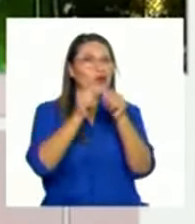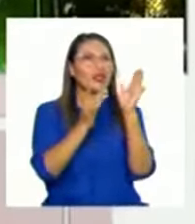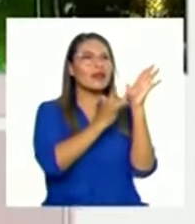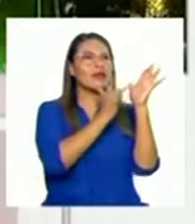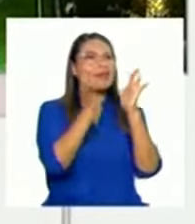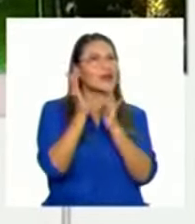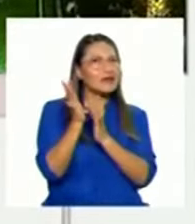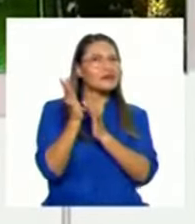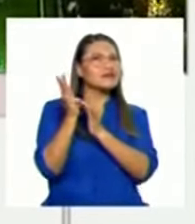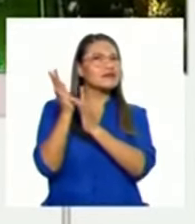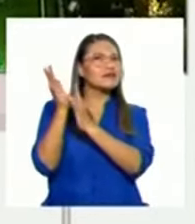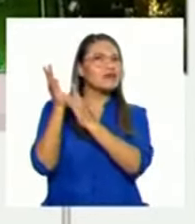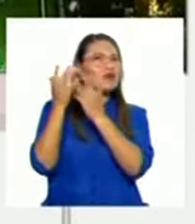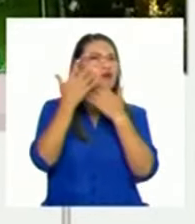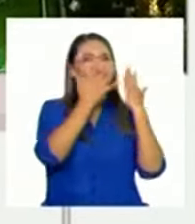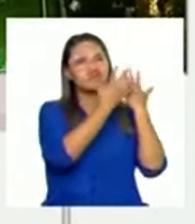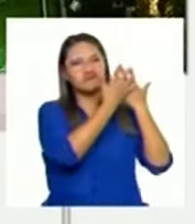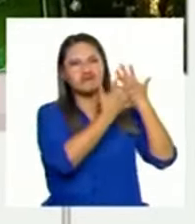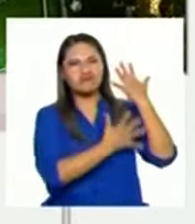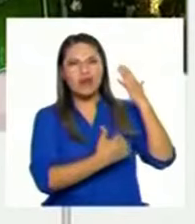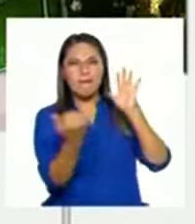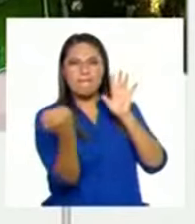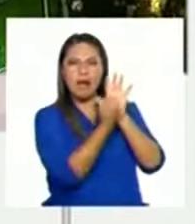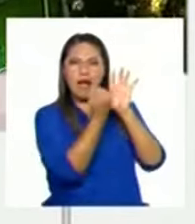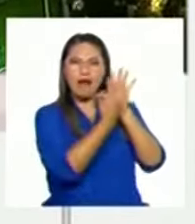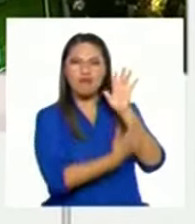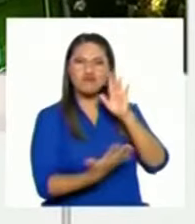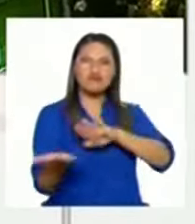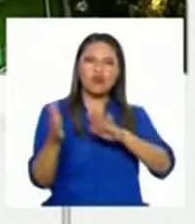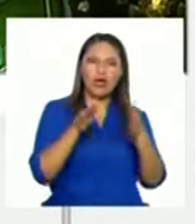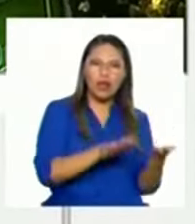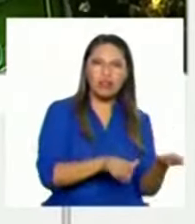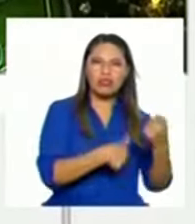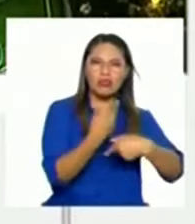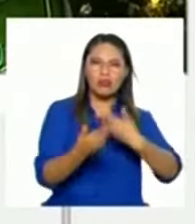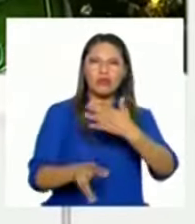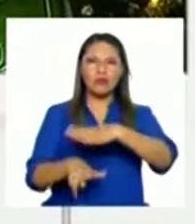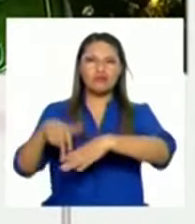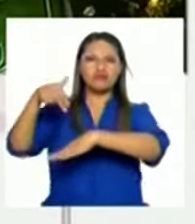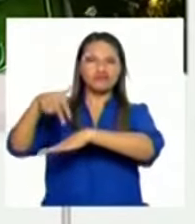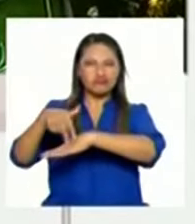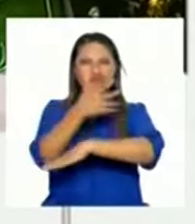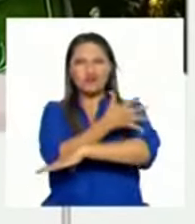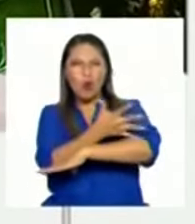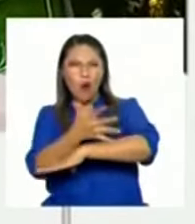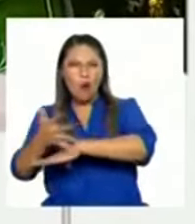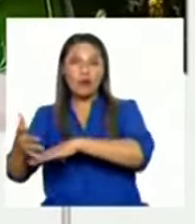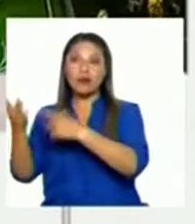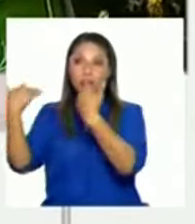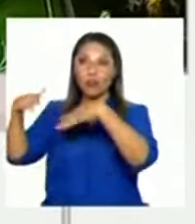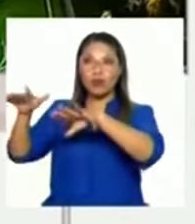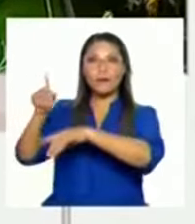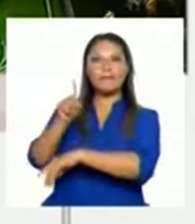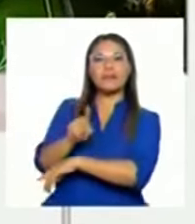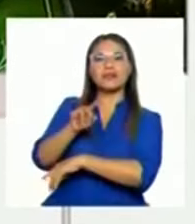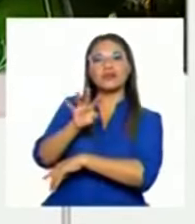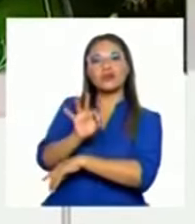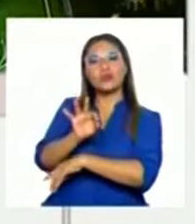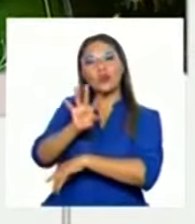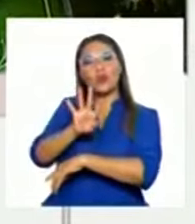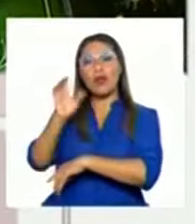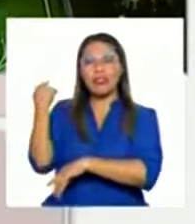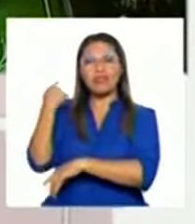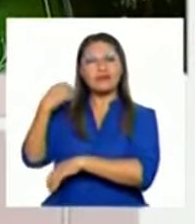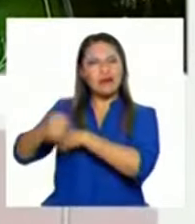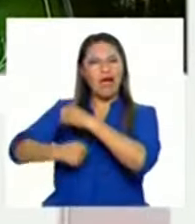Cristo. Y por cierto, declarada Patrimonio Cultural de la Nación por el Ministerio de Cultura en el año 2022. Claro que sí, ¿no? Y hay que hacer, ¿no?, justamente alusión